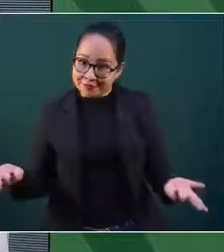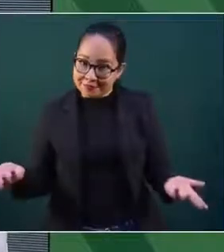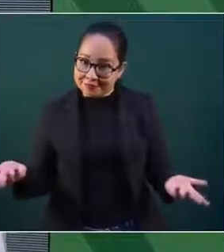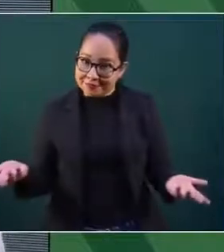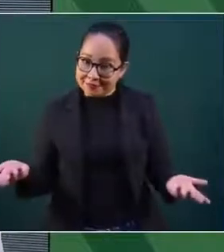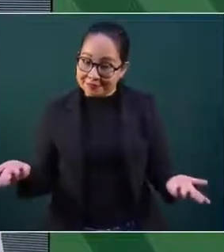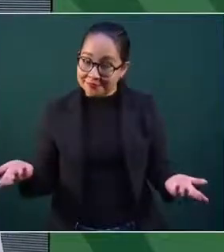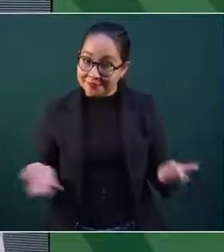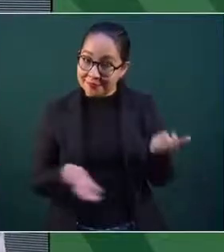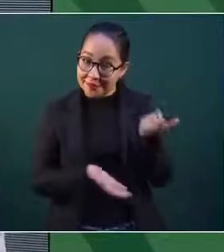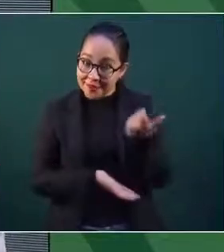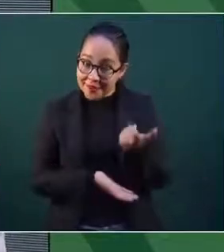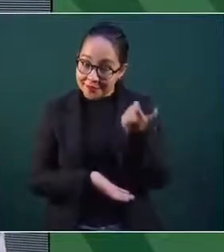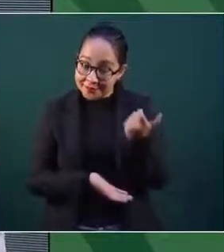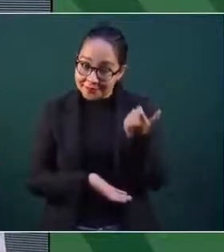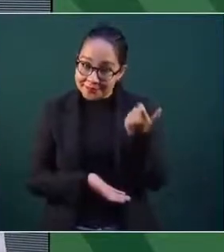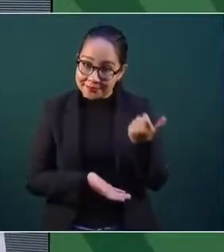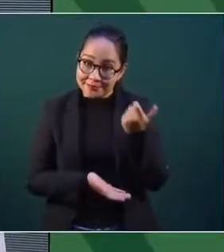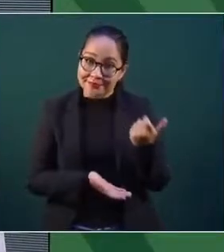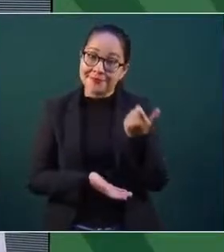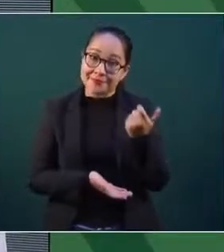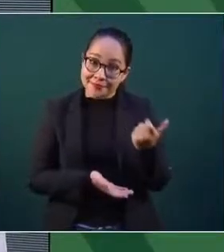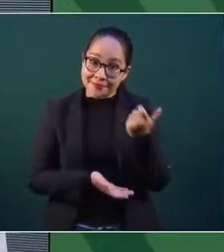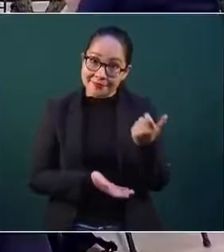Entonces, dinero.